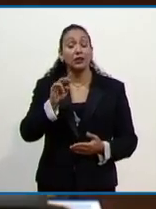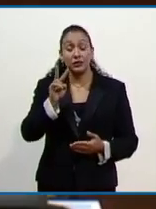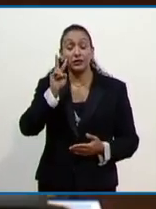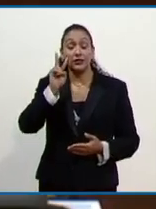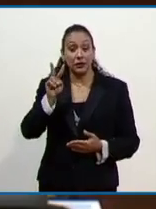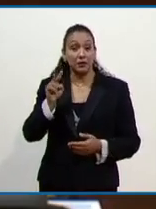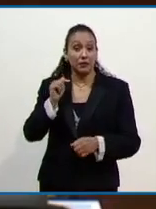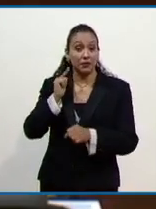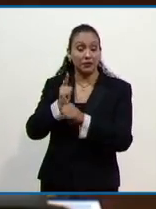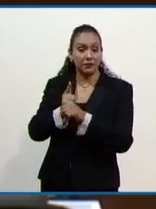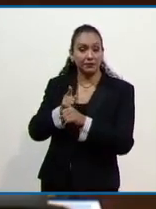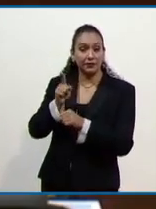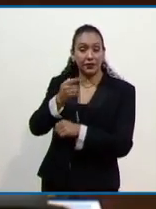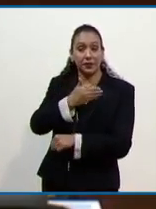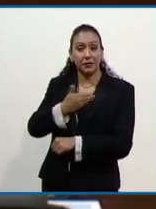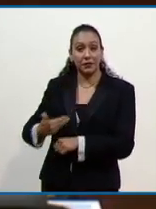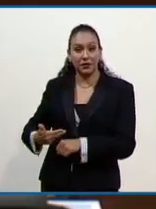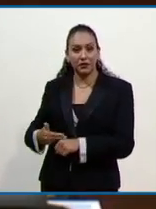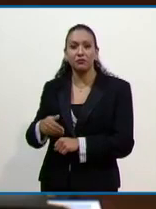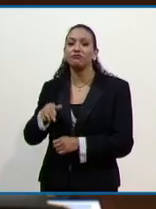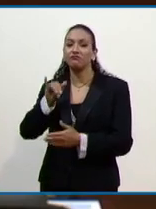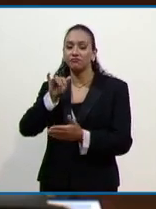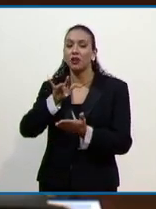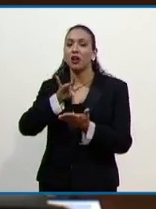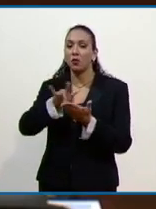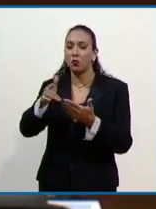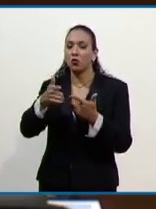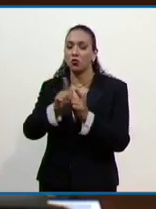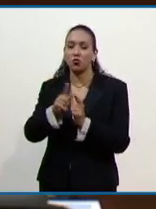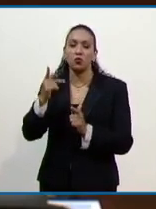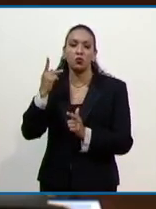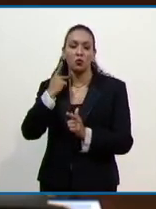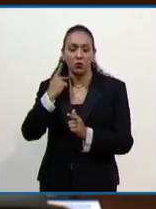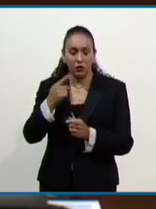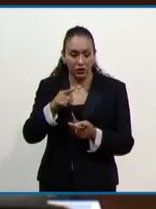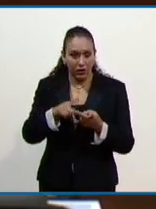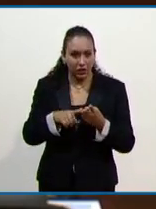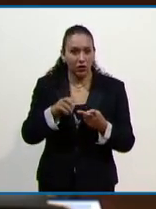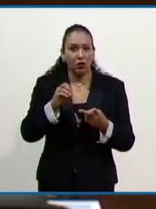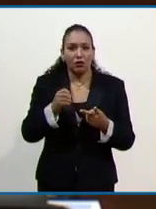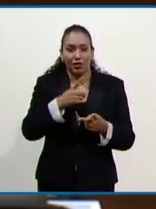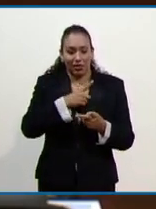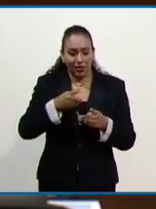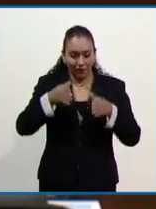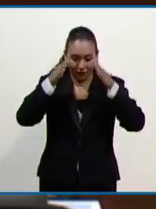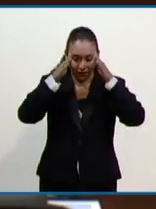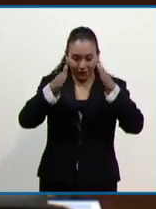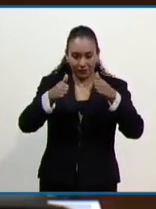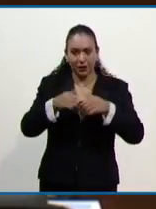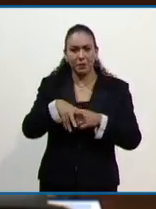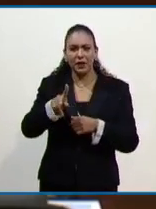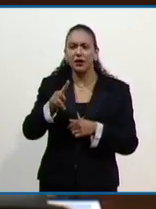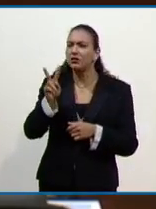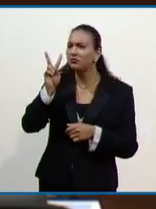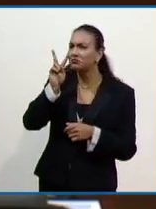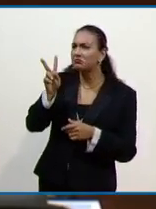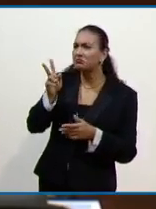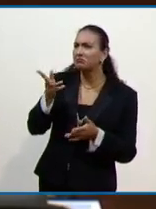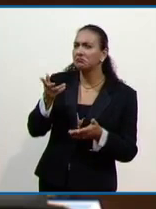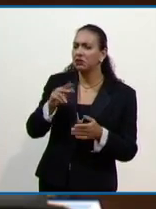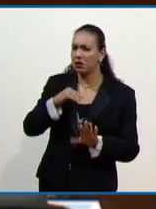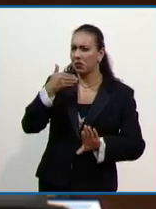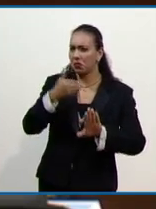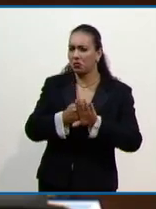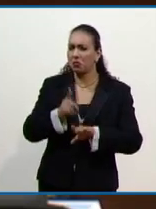principios constitucionales de imparcialidad y neutralidad, pero no observo en este caso